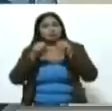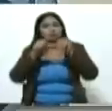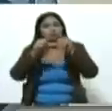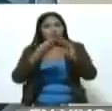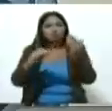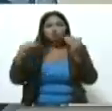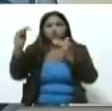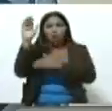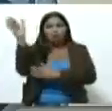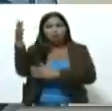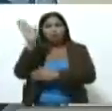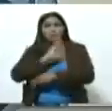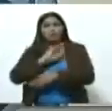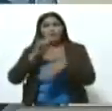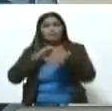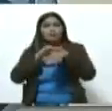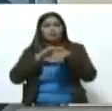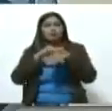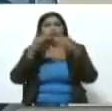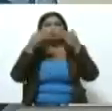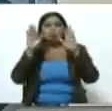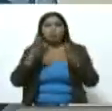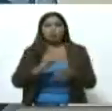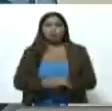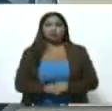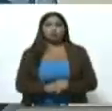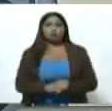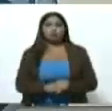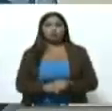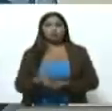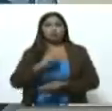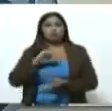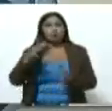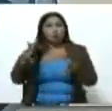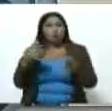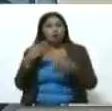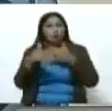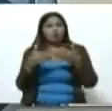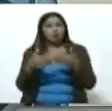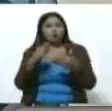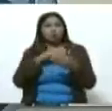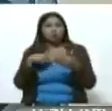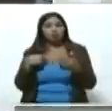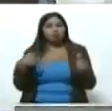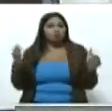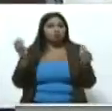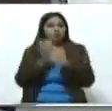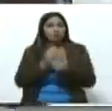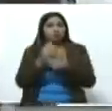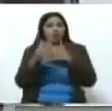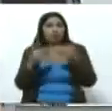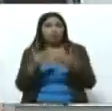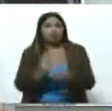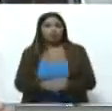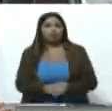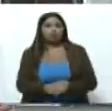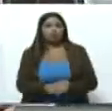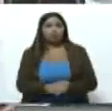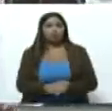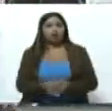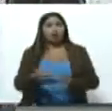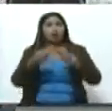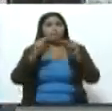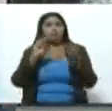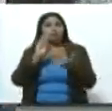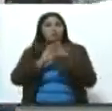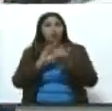alto las banderas del Ministerio Público, para lograr, y lo hemos conquistado, la paz ciudadana